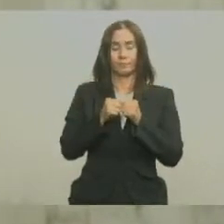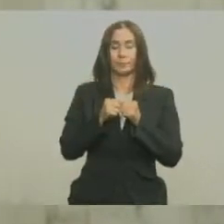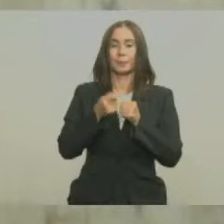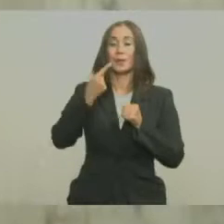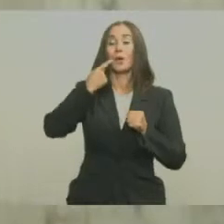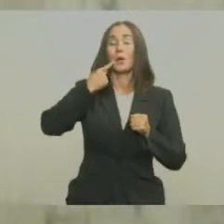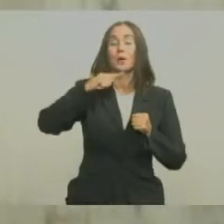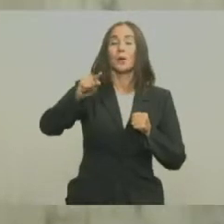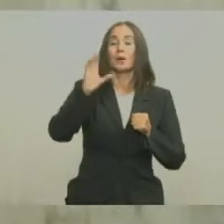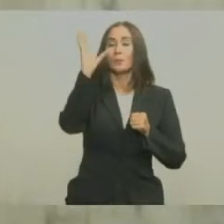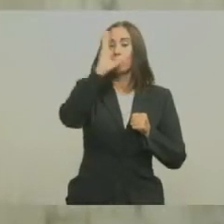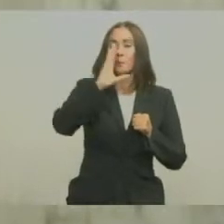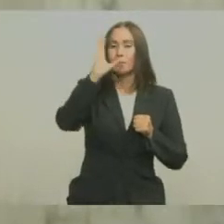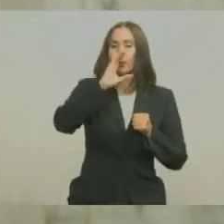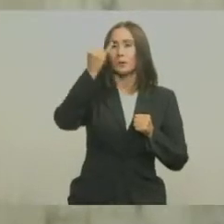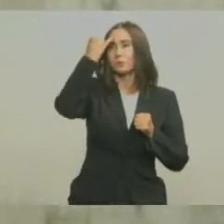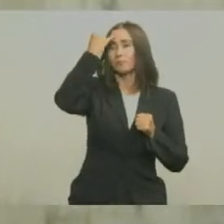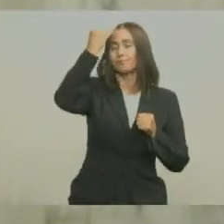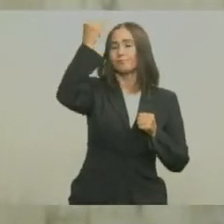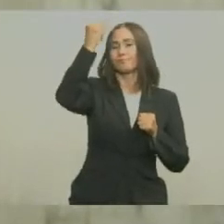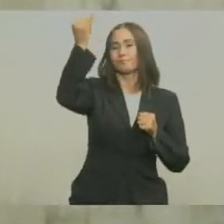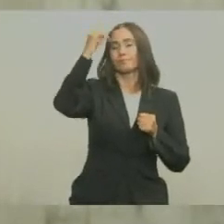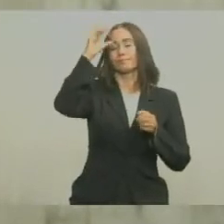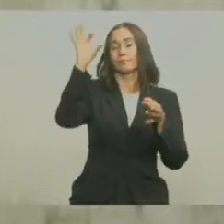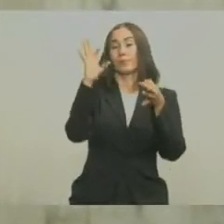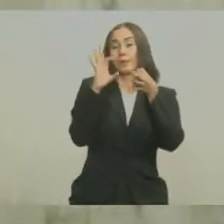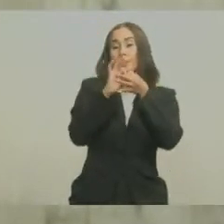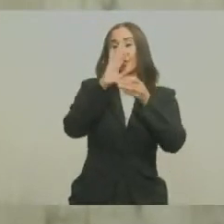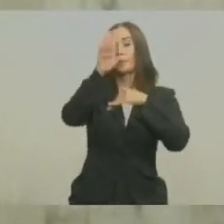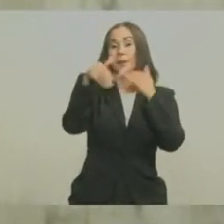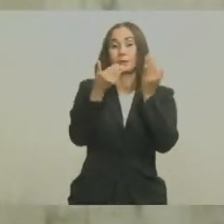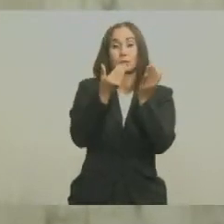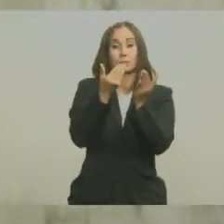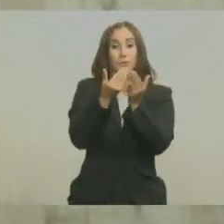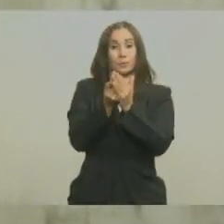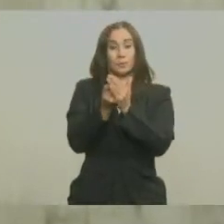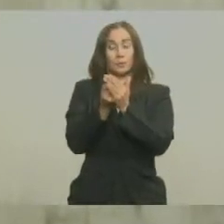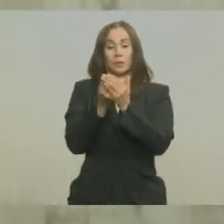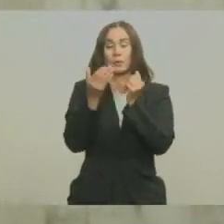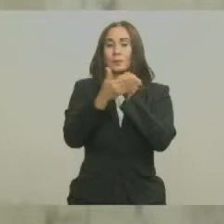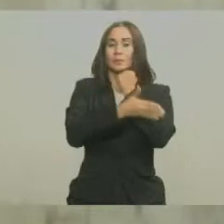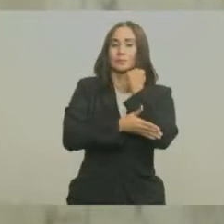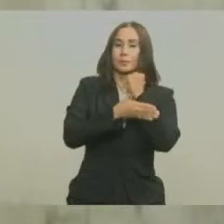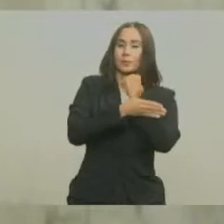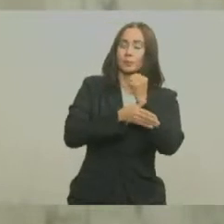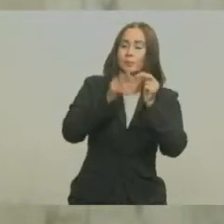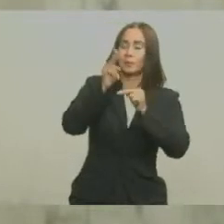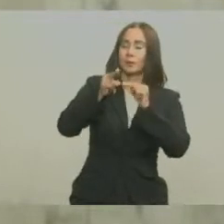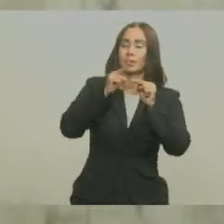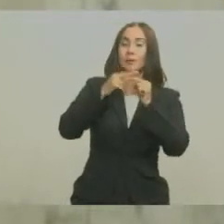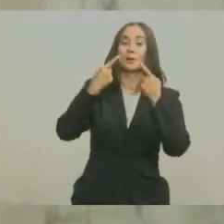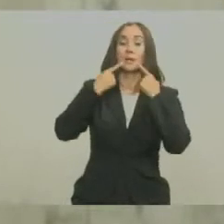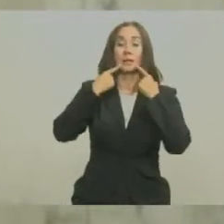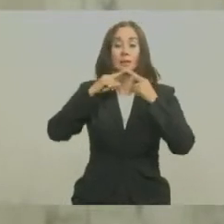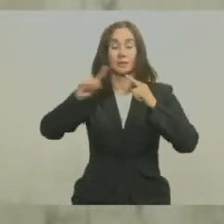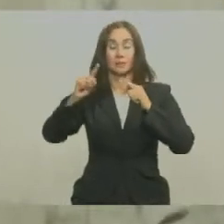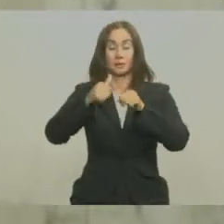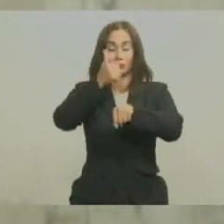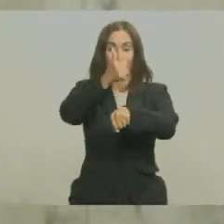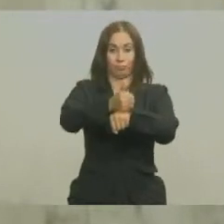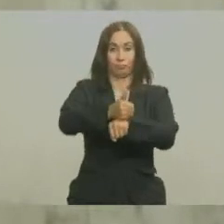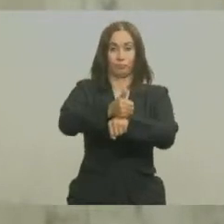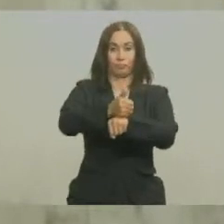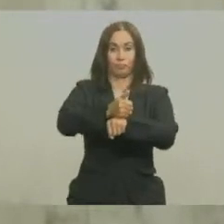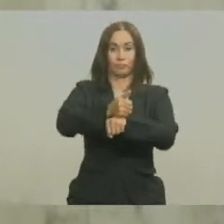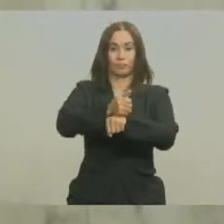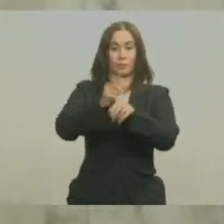Proclamada en búsqueda de un ideal común para todos los pueblos y naciones, la Declaración estableció